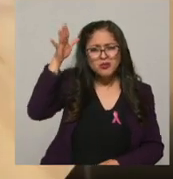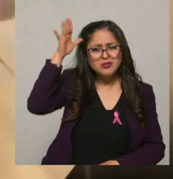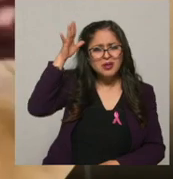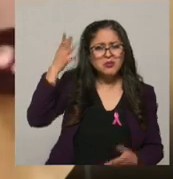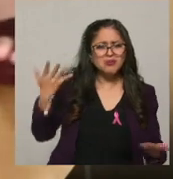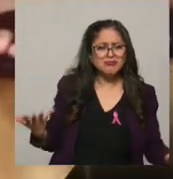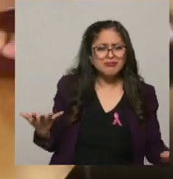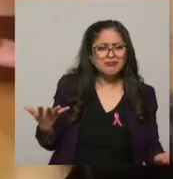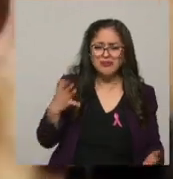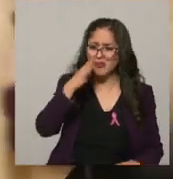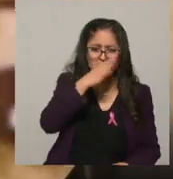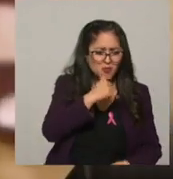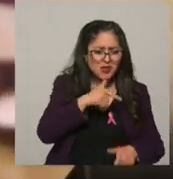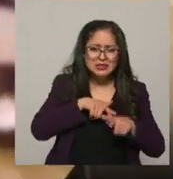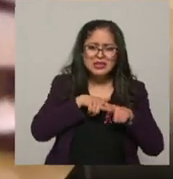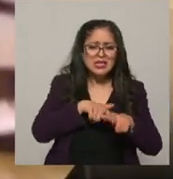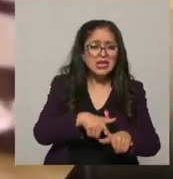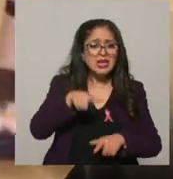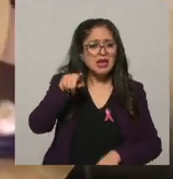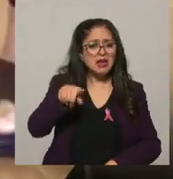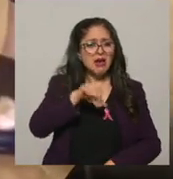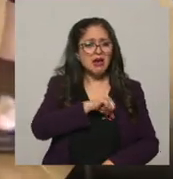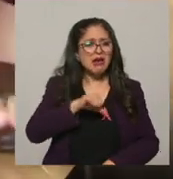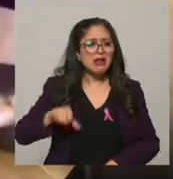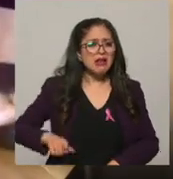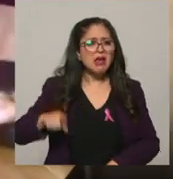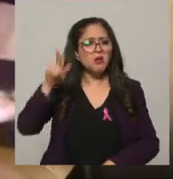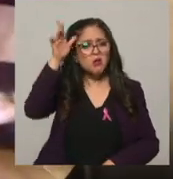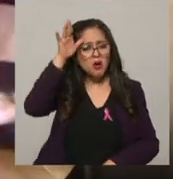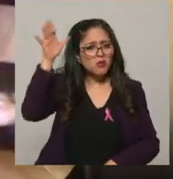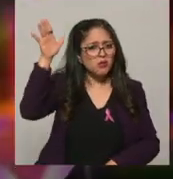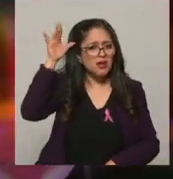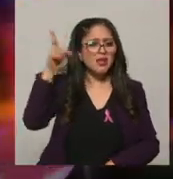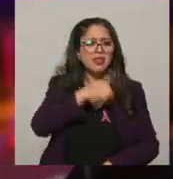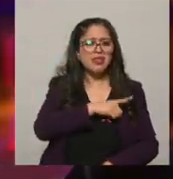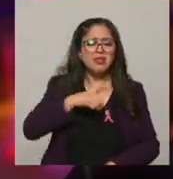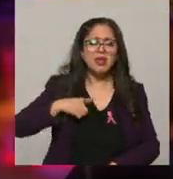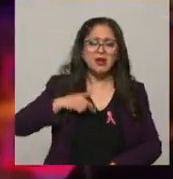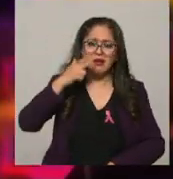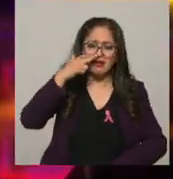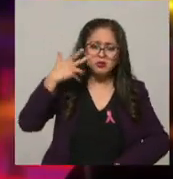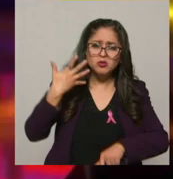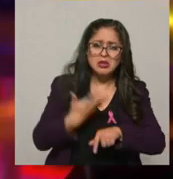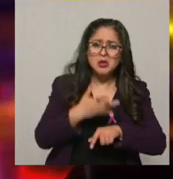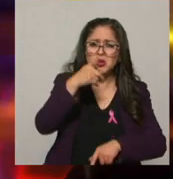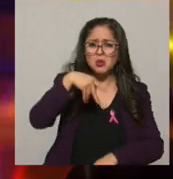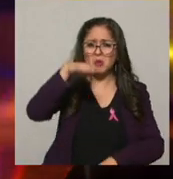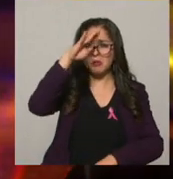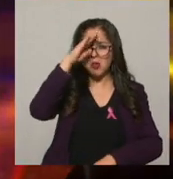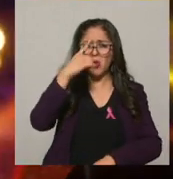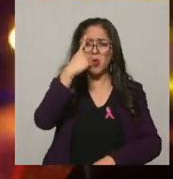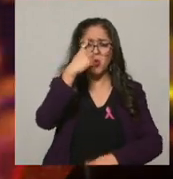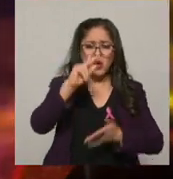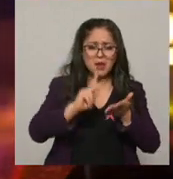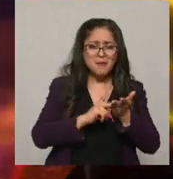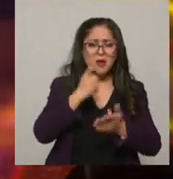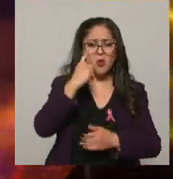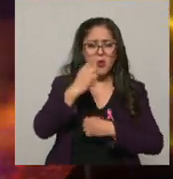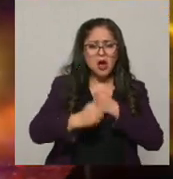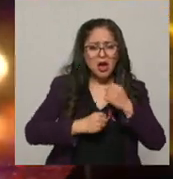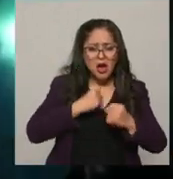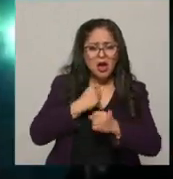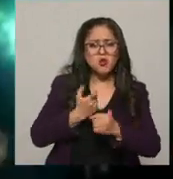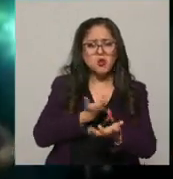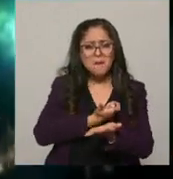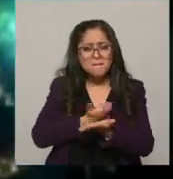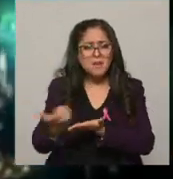que esto continúe así. La alcaldía Cuauhtémoc tiene que ser responsable y no tener que pensar que con regalar una vez al año una cantidad